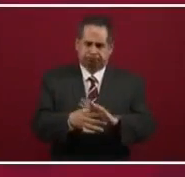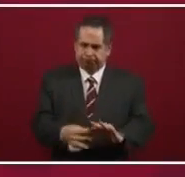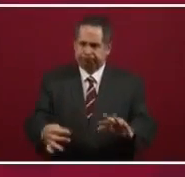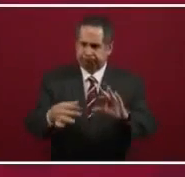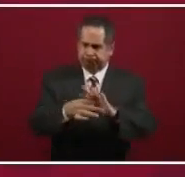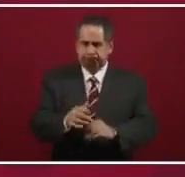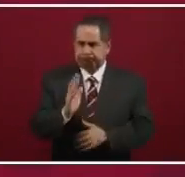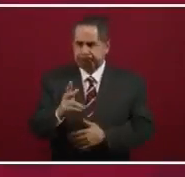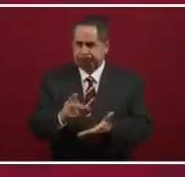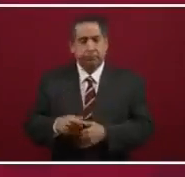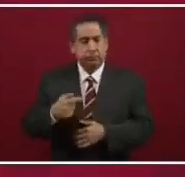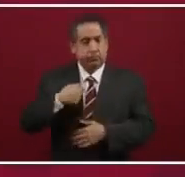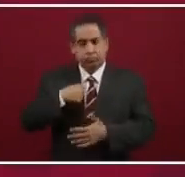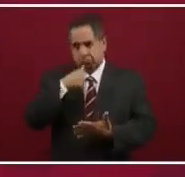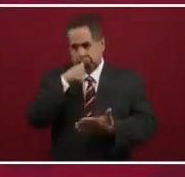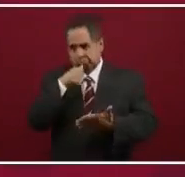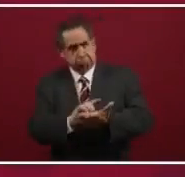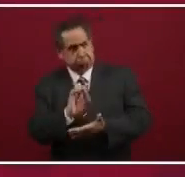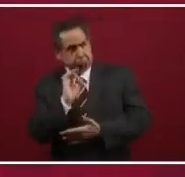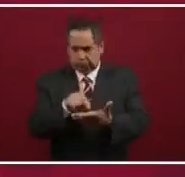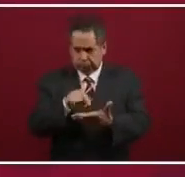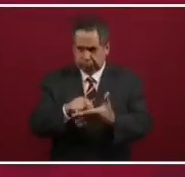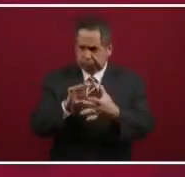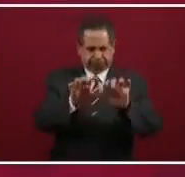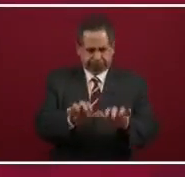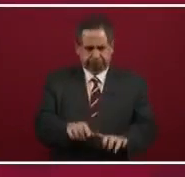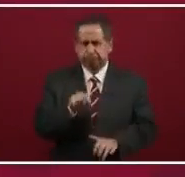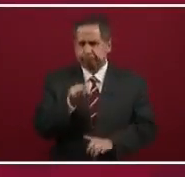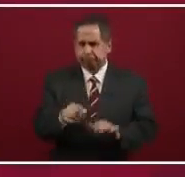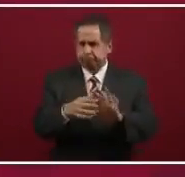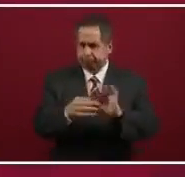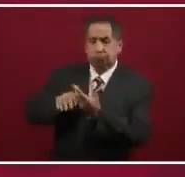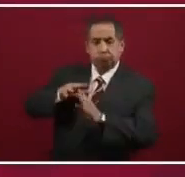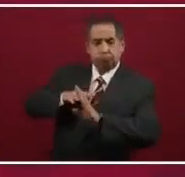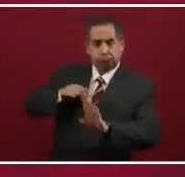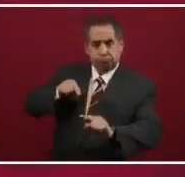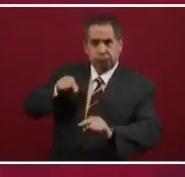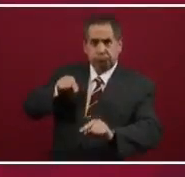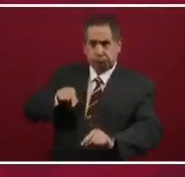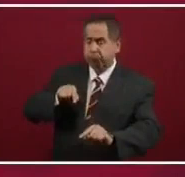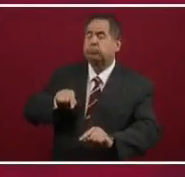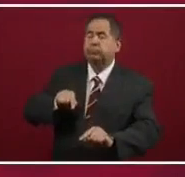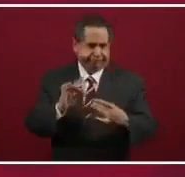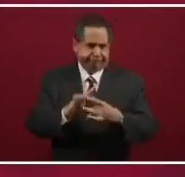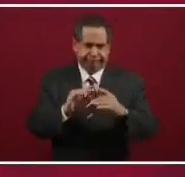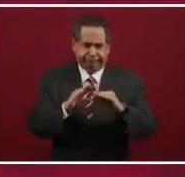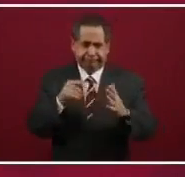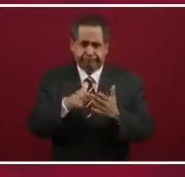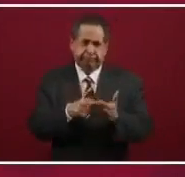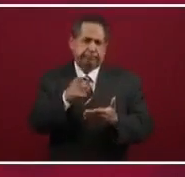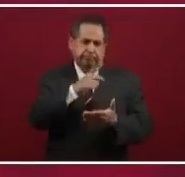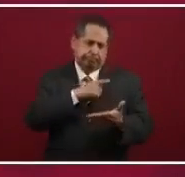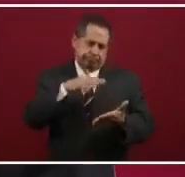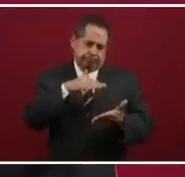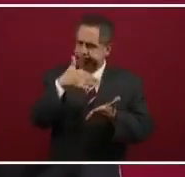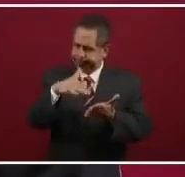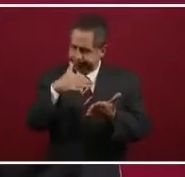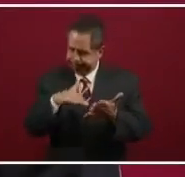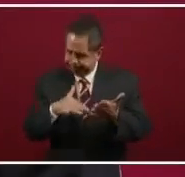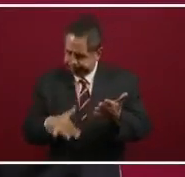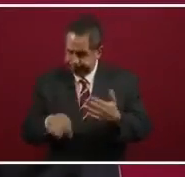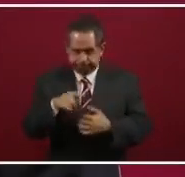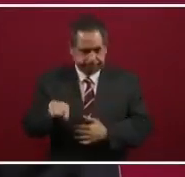abordado. En la carta que le envié a Donald Trump, hablo de los migrantes, es cosa de leerla o releerla,